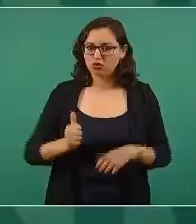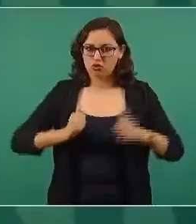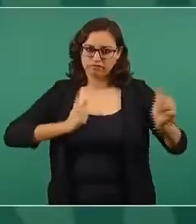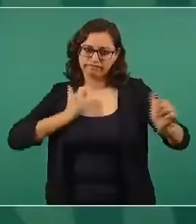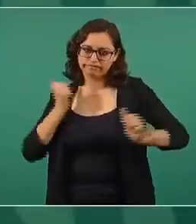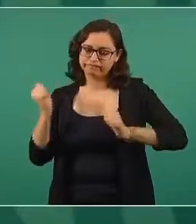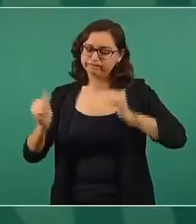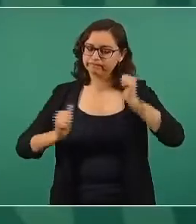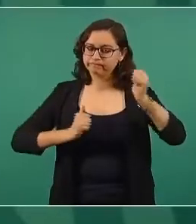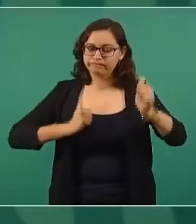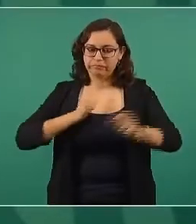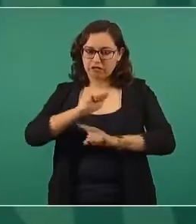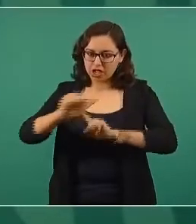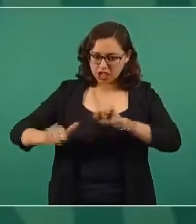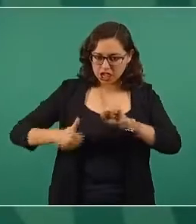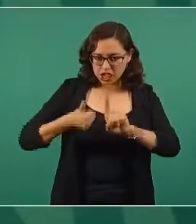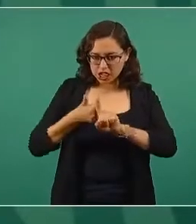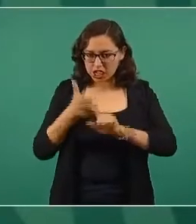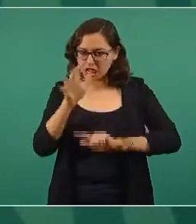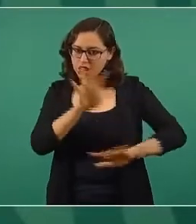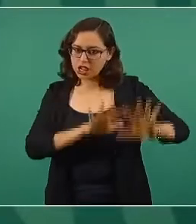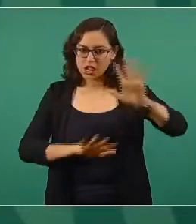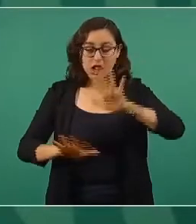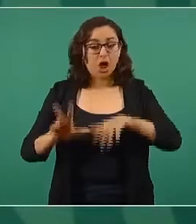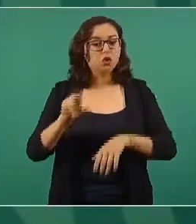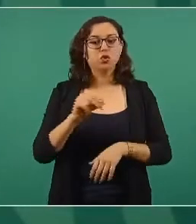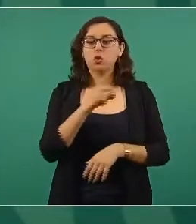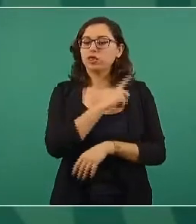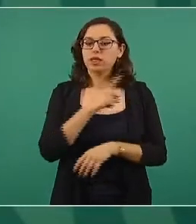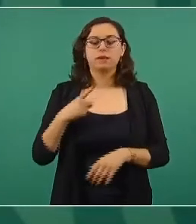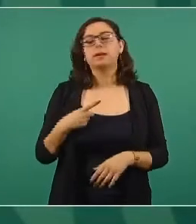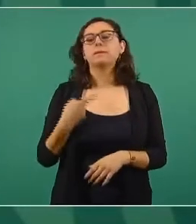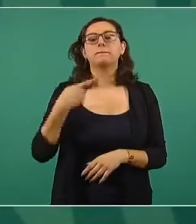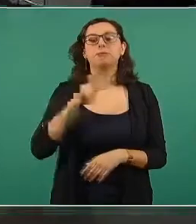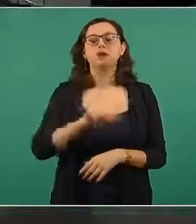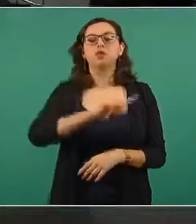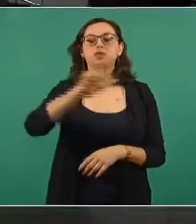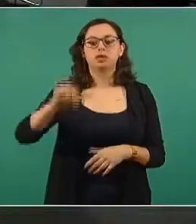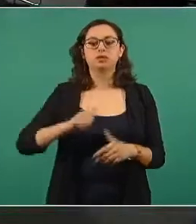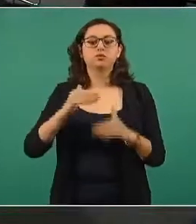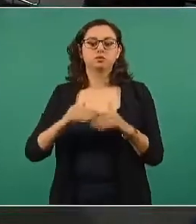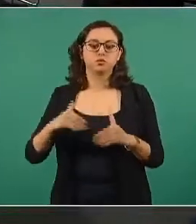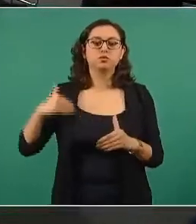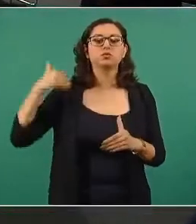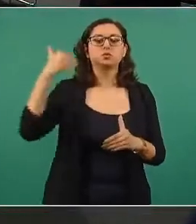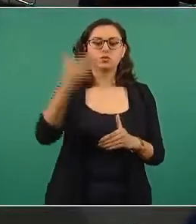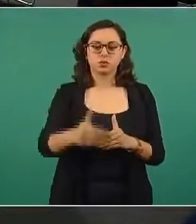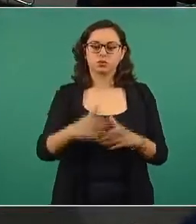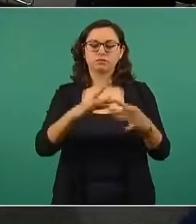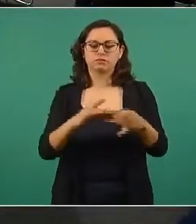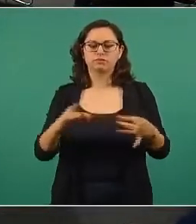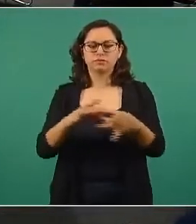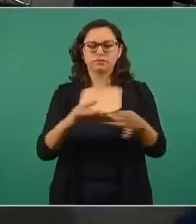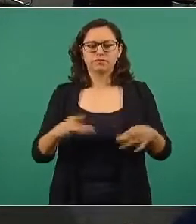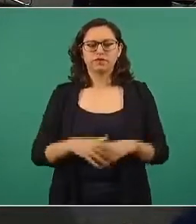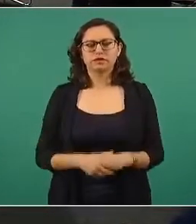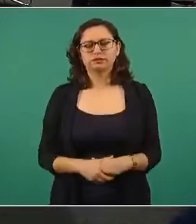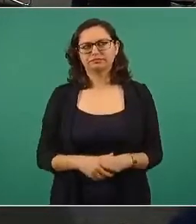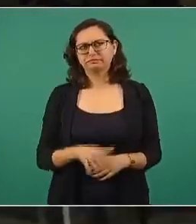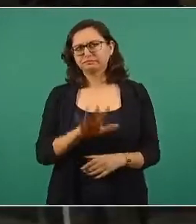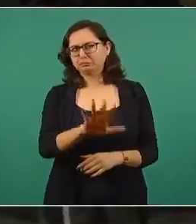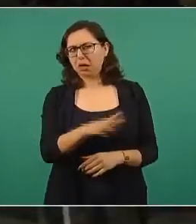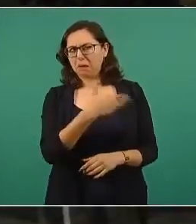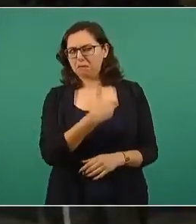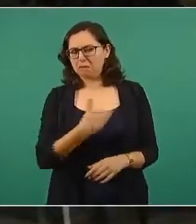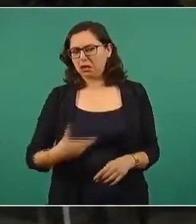lo vamos a tratar bien después. Sí, señor presidente, la organización estudiantil más vieja del país,